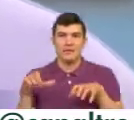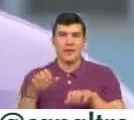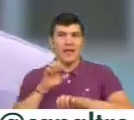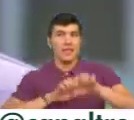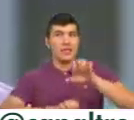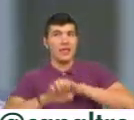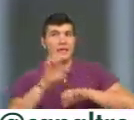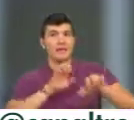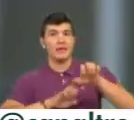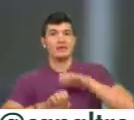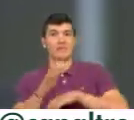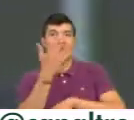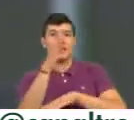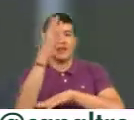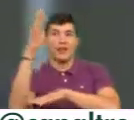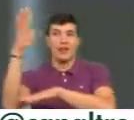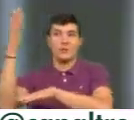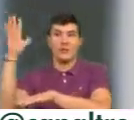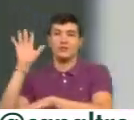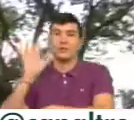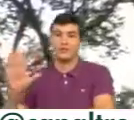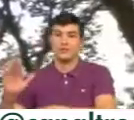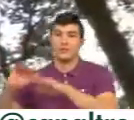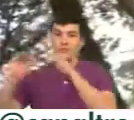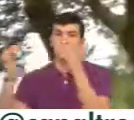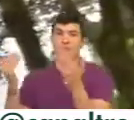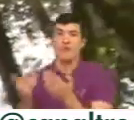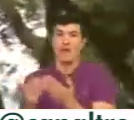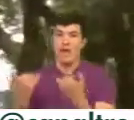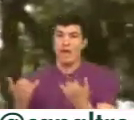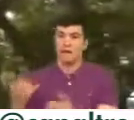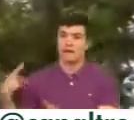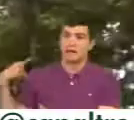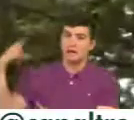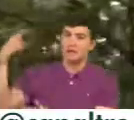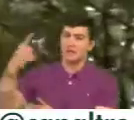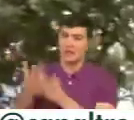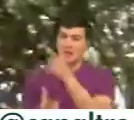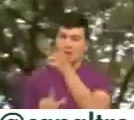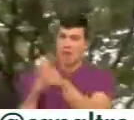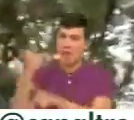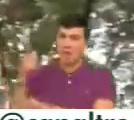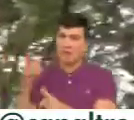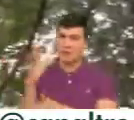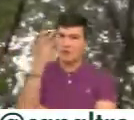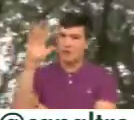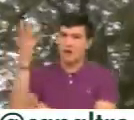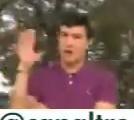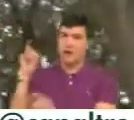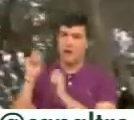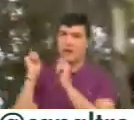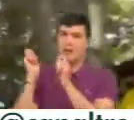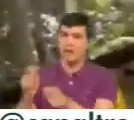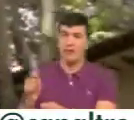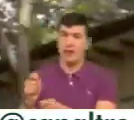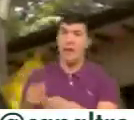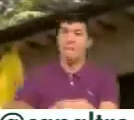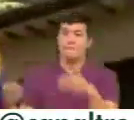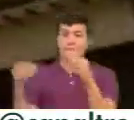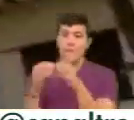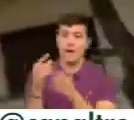del bosque y la historia arquitectónica de la escuela, esta historia y la lucha por preservar lo que ellos llaman más que un